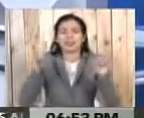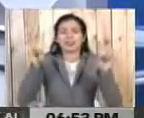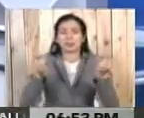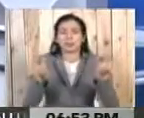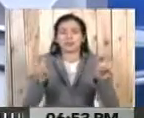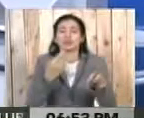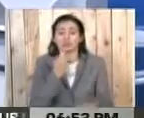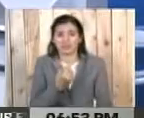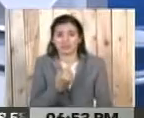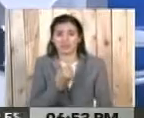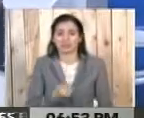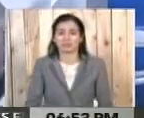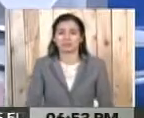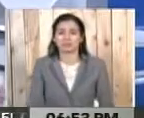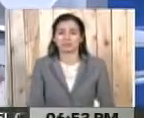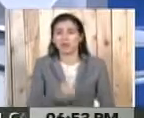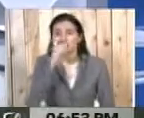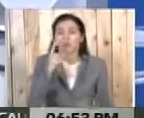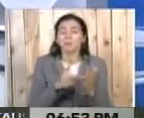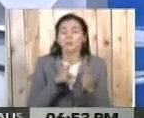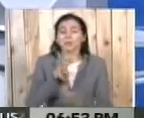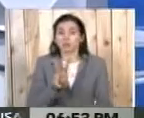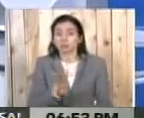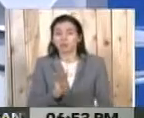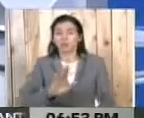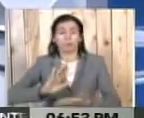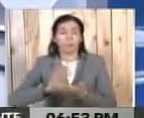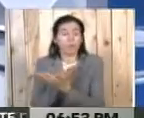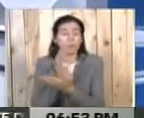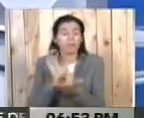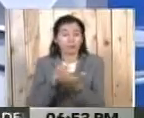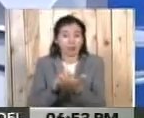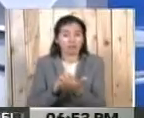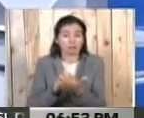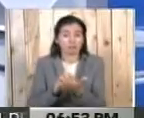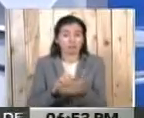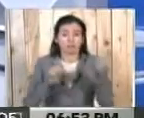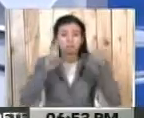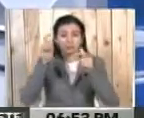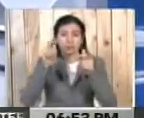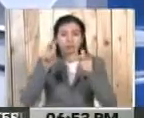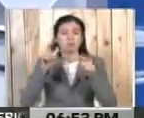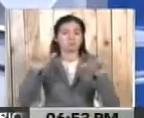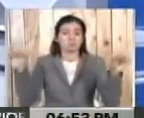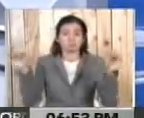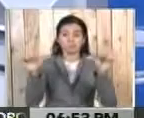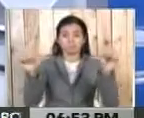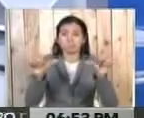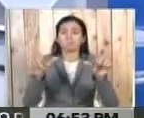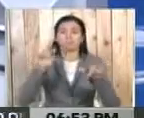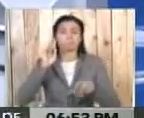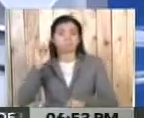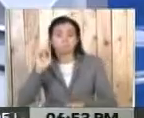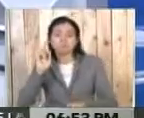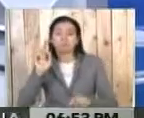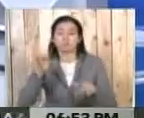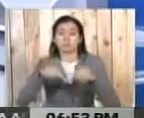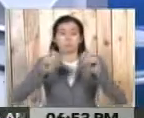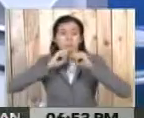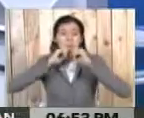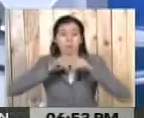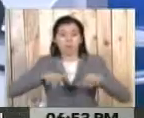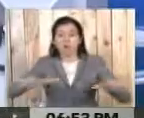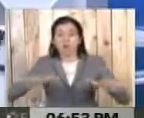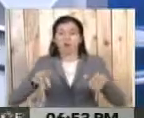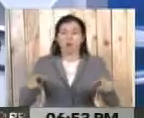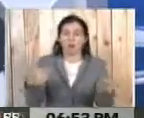le indicaba que en el año 2002 hubo un golpe de Estado mediático. ¿Podría esta ley garantizar, o mejor